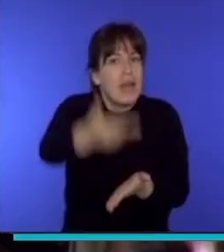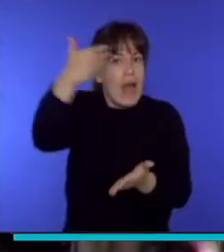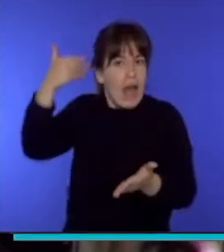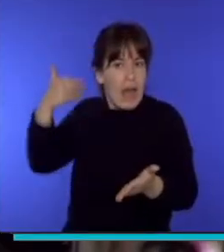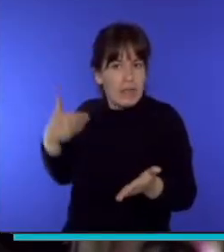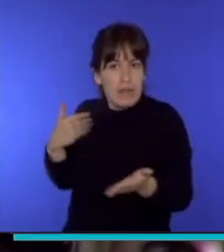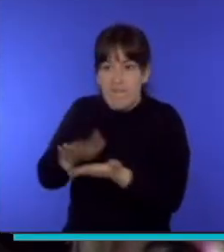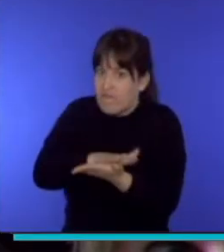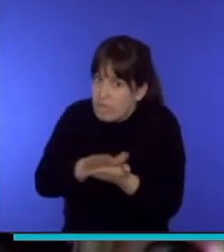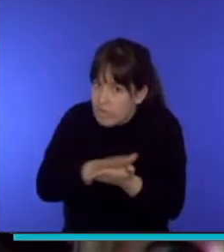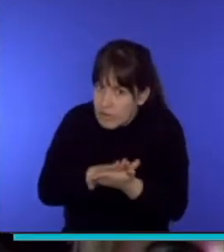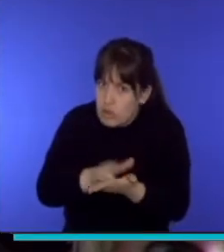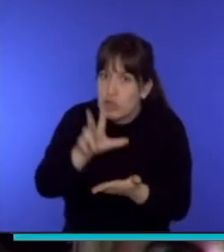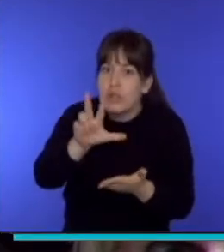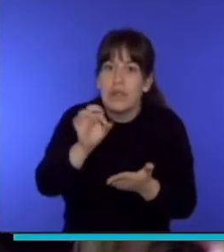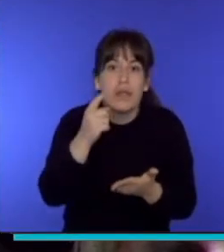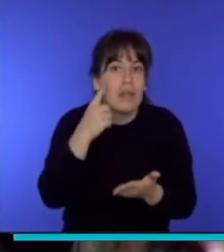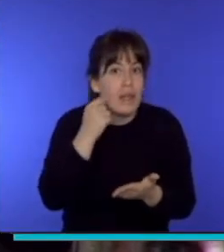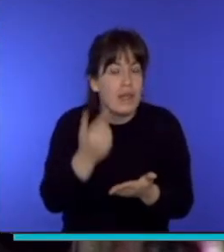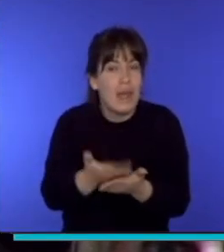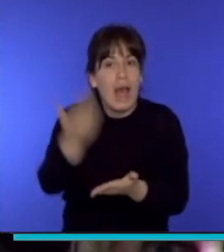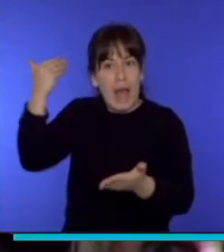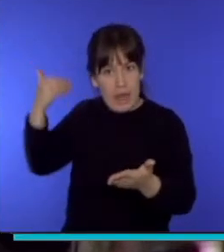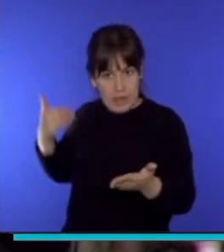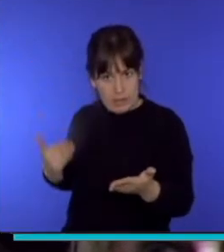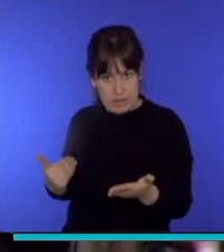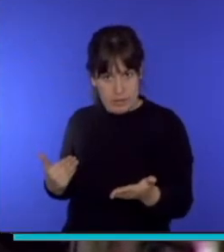Como mínimo, dice el artículo 61 de la ley.